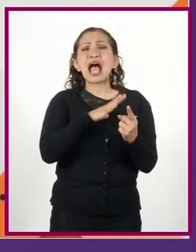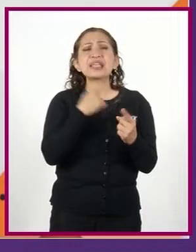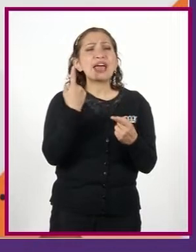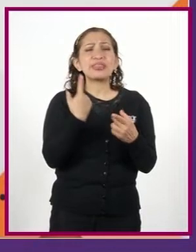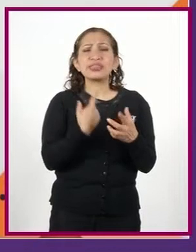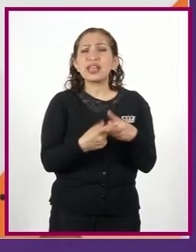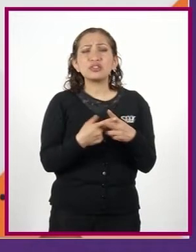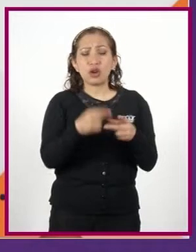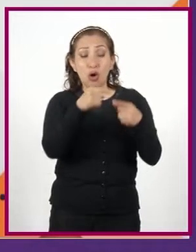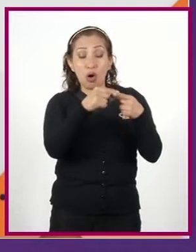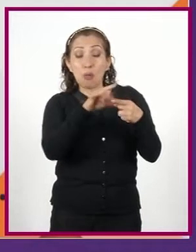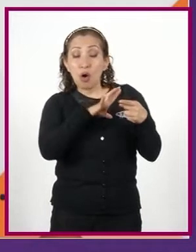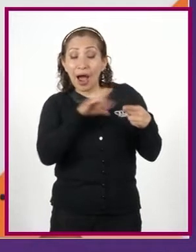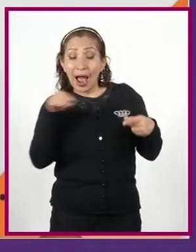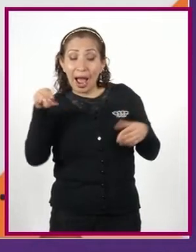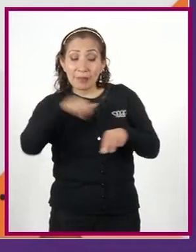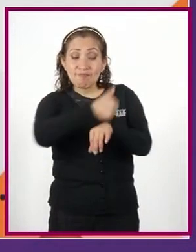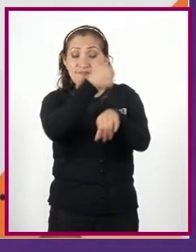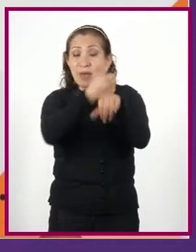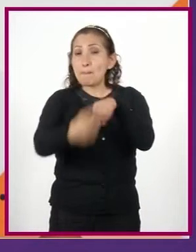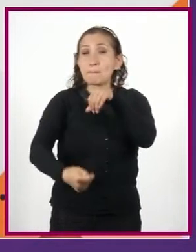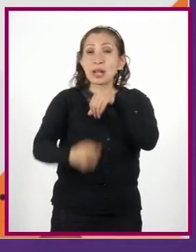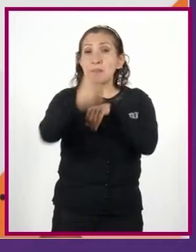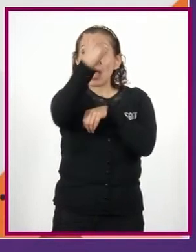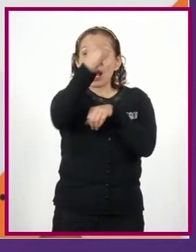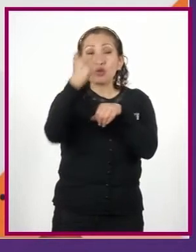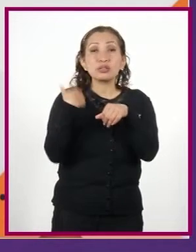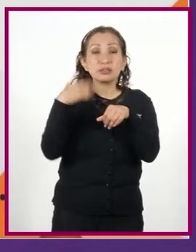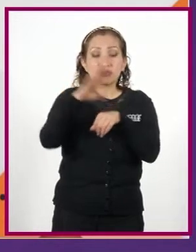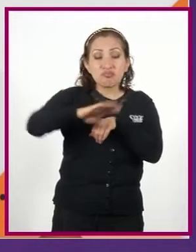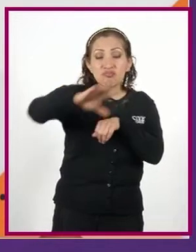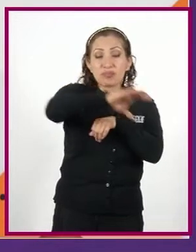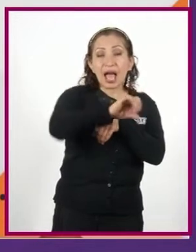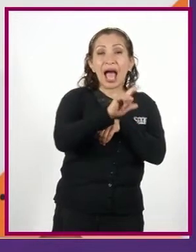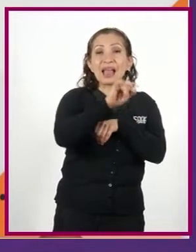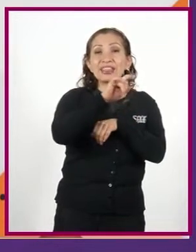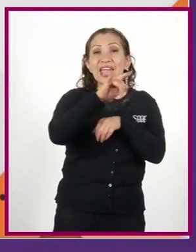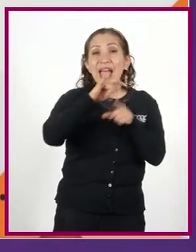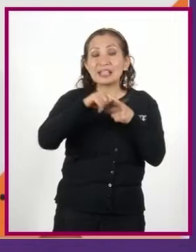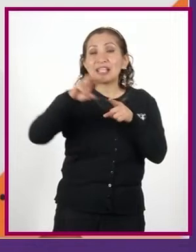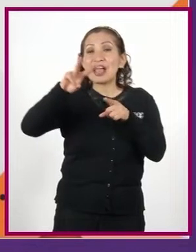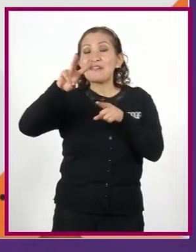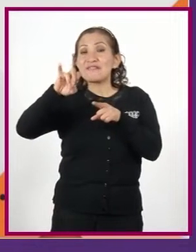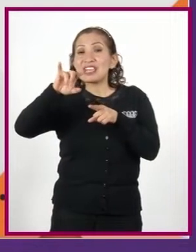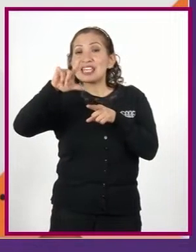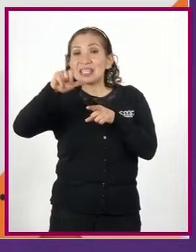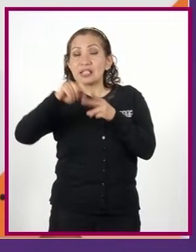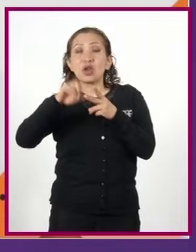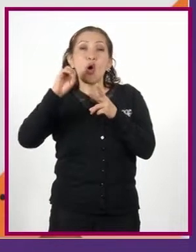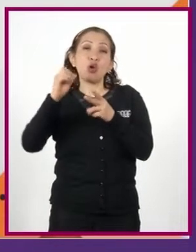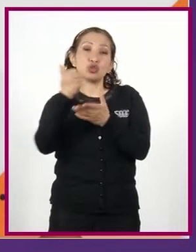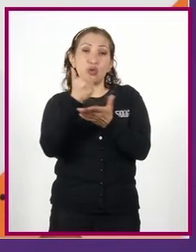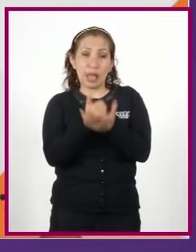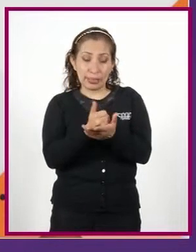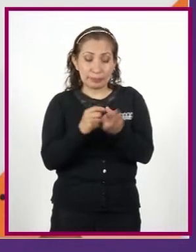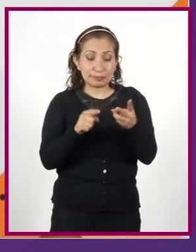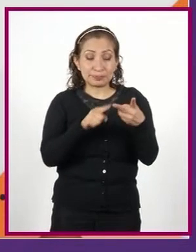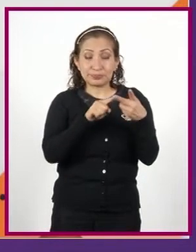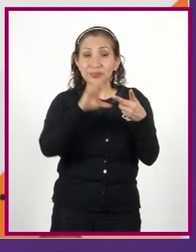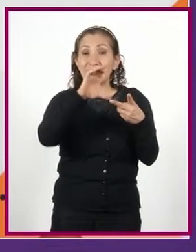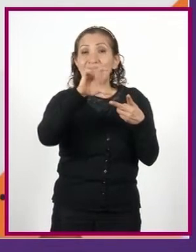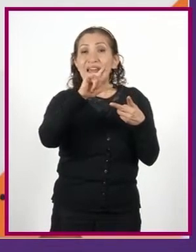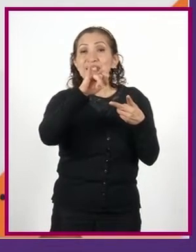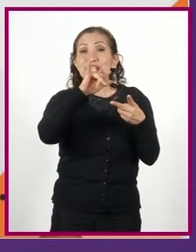por establecimiento de las primeras aldeas, villas y ciudades. El clásico